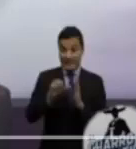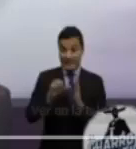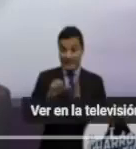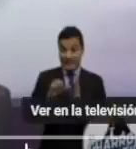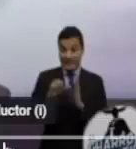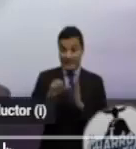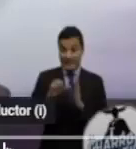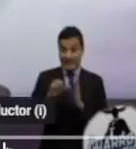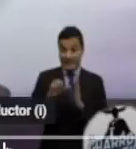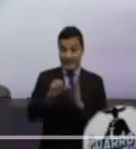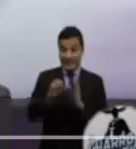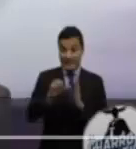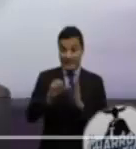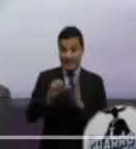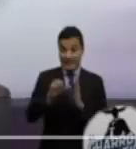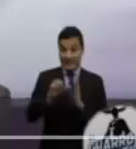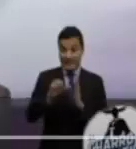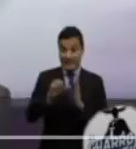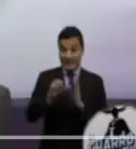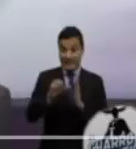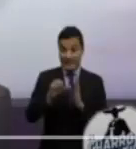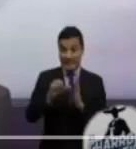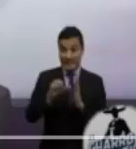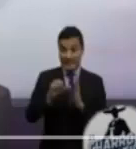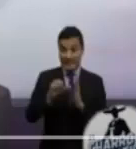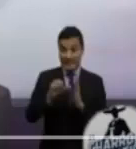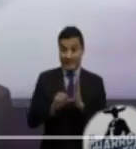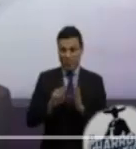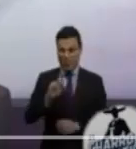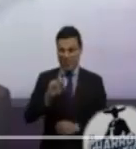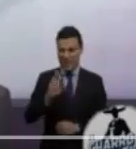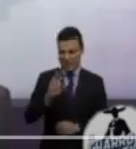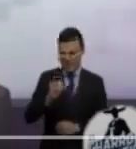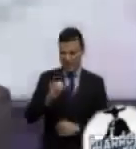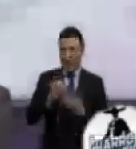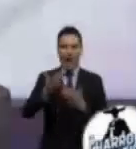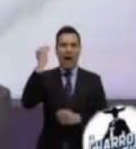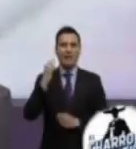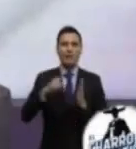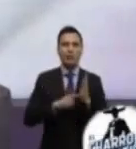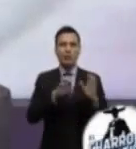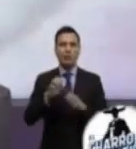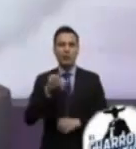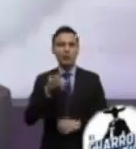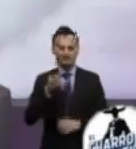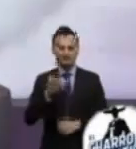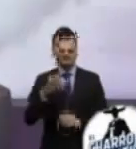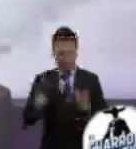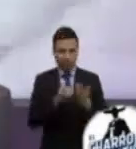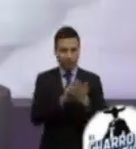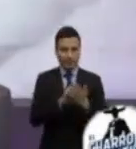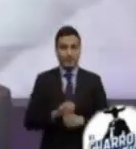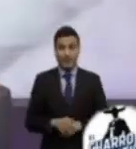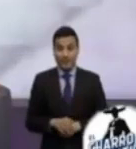finalmente las intervenciones de Gilberto Lozano y Juncal Soriano. Desde 1917 había